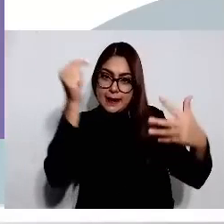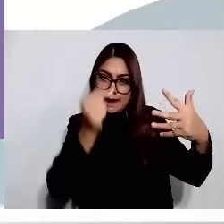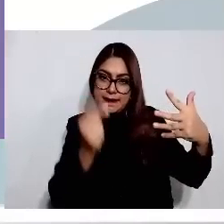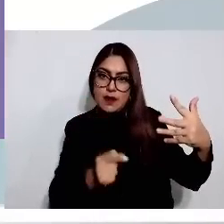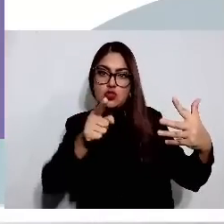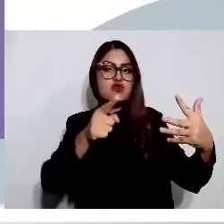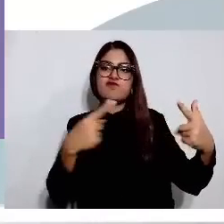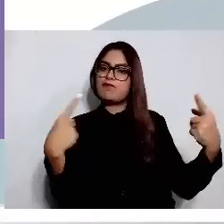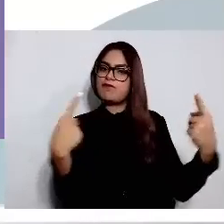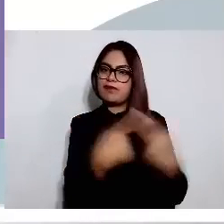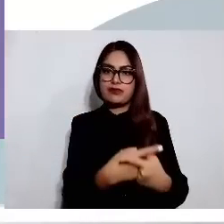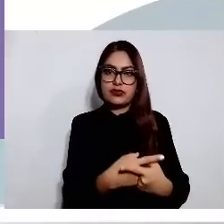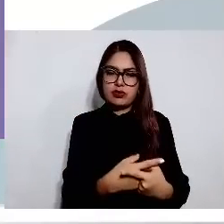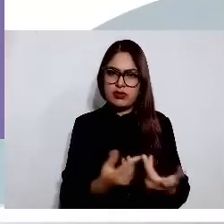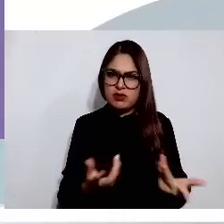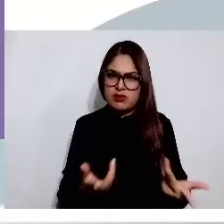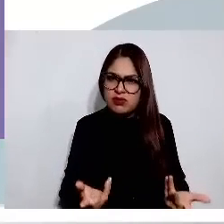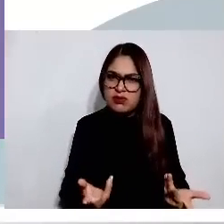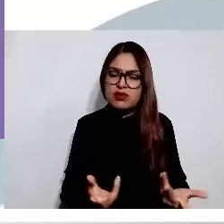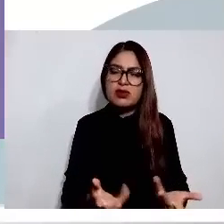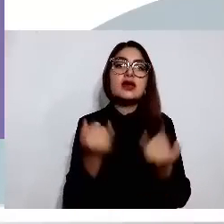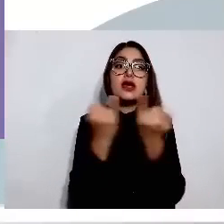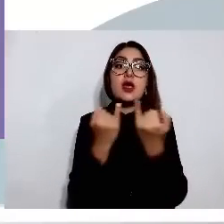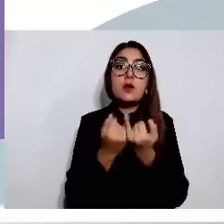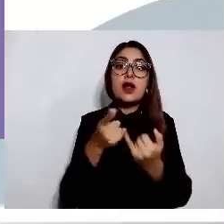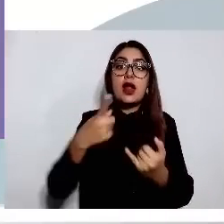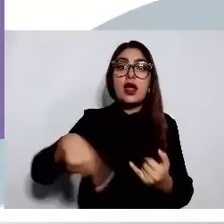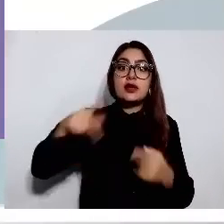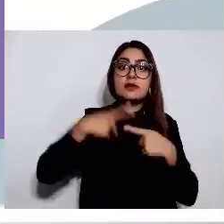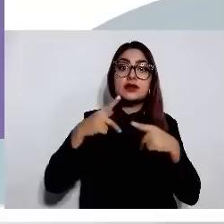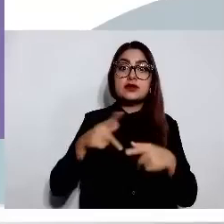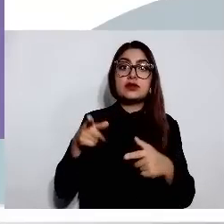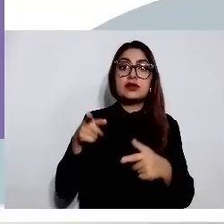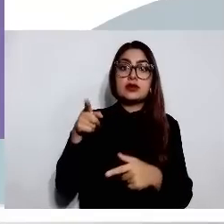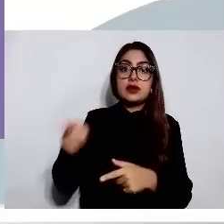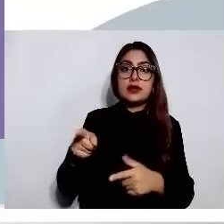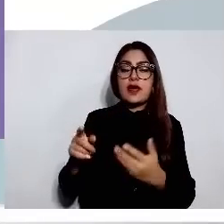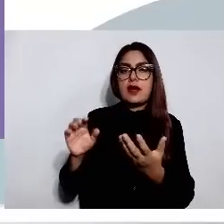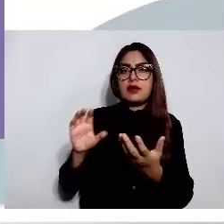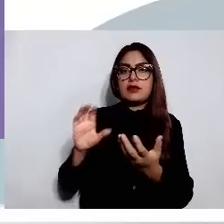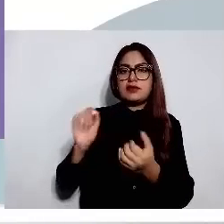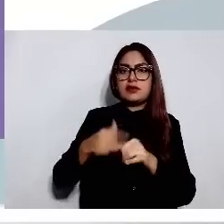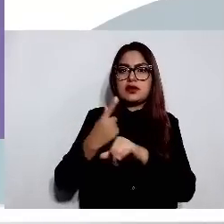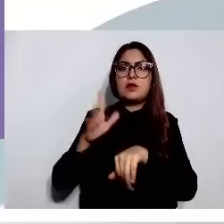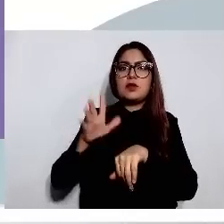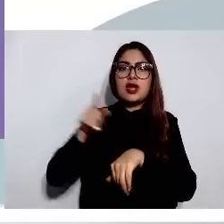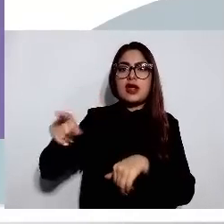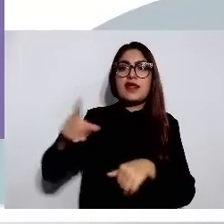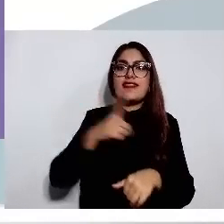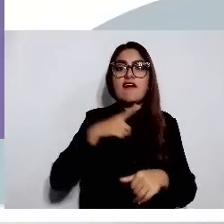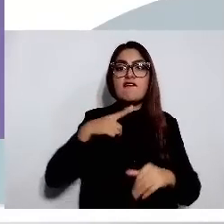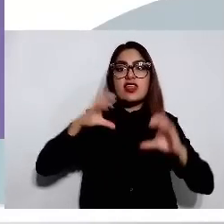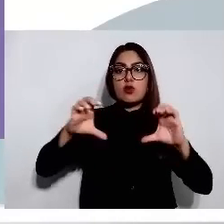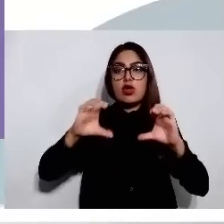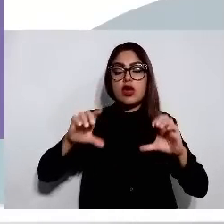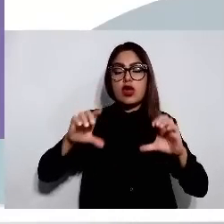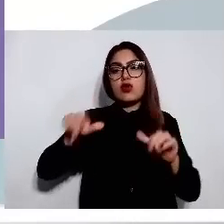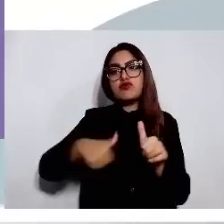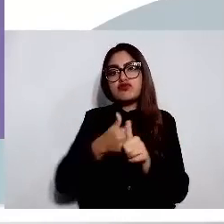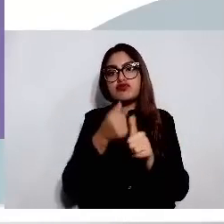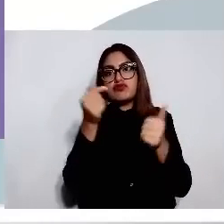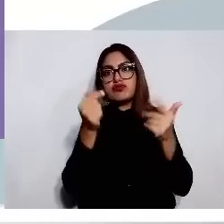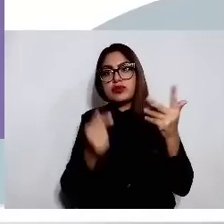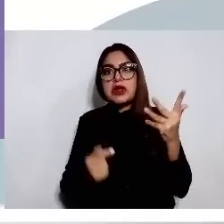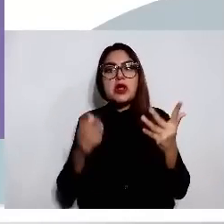violaciones sexuales porque tenían un deber de cuidado y no se analiza todo lo que había detrás. Violencia, necesidad de salir